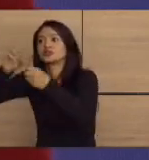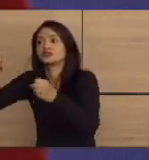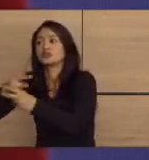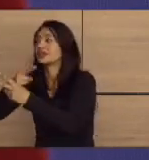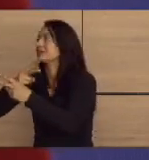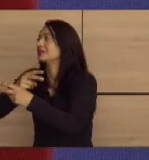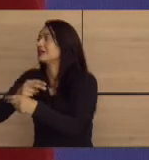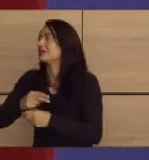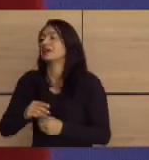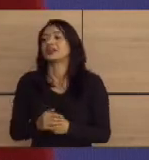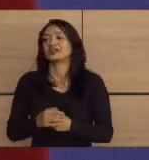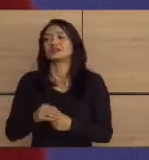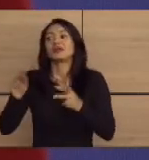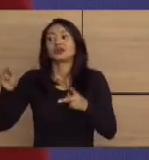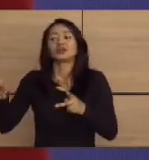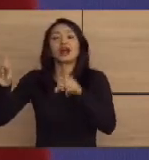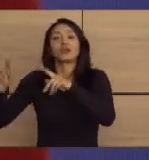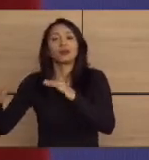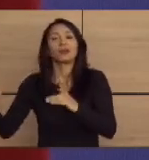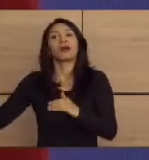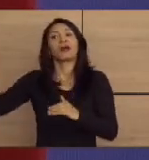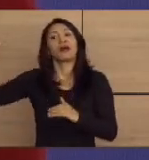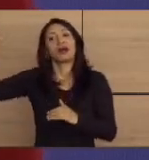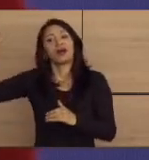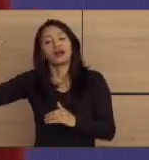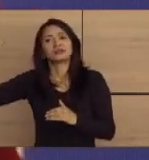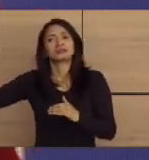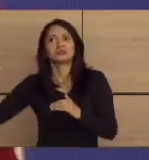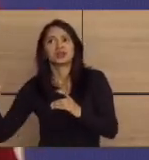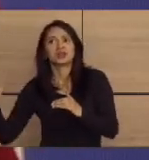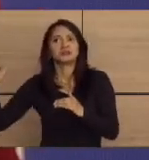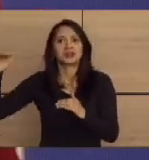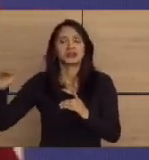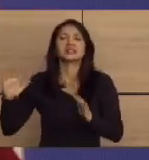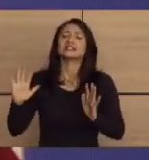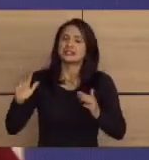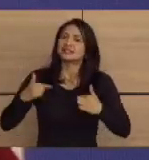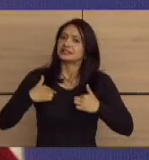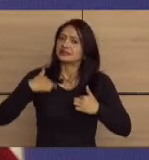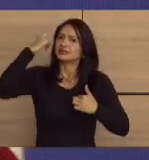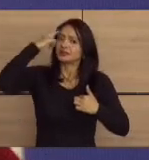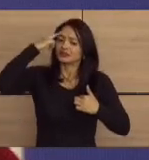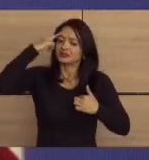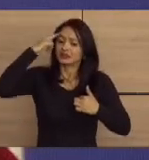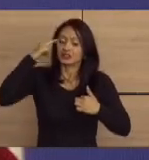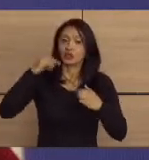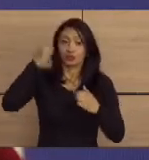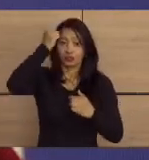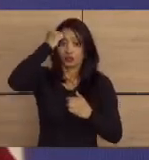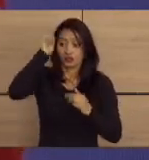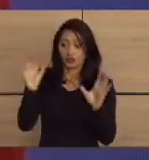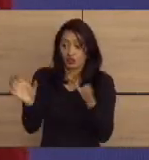somos superiores a los otros, o naturalizar una cantidad de cosas. Entonces, a mí sí me parece que la responsabilidad de los profesores